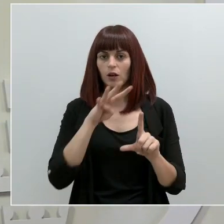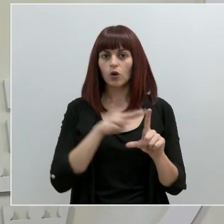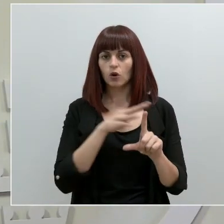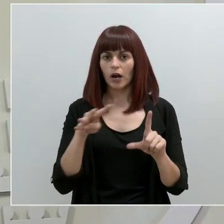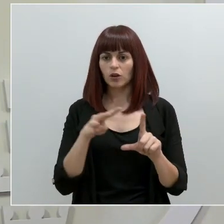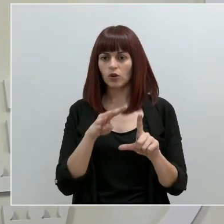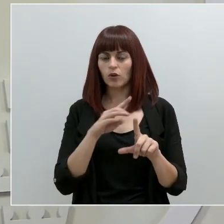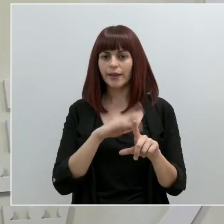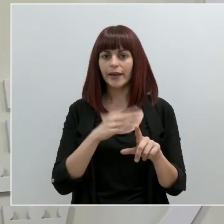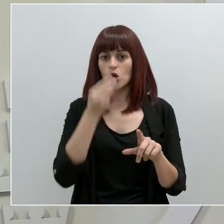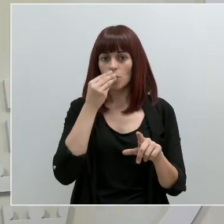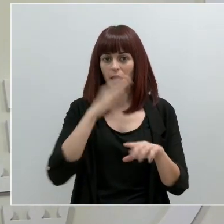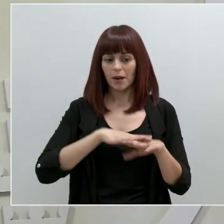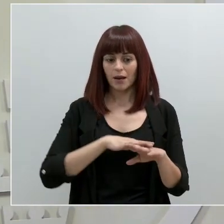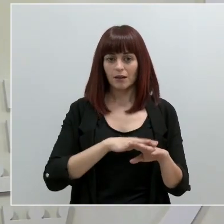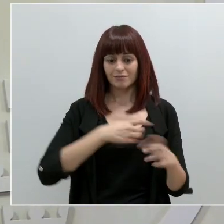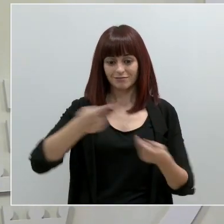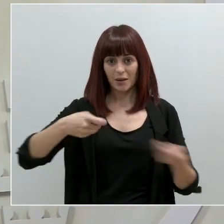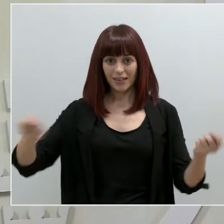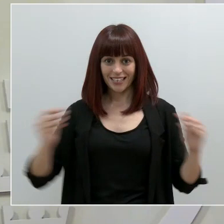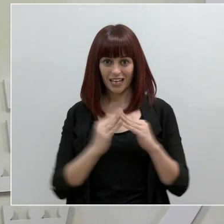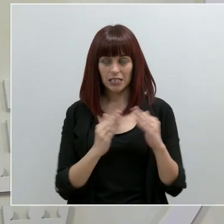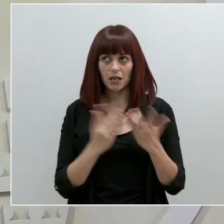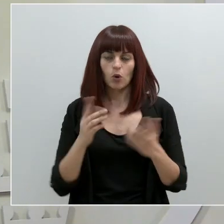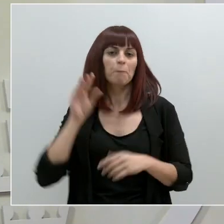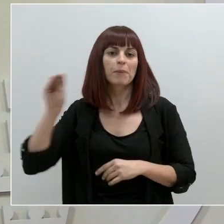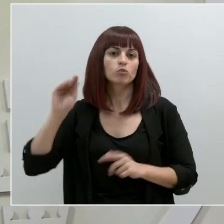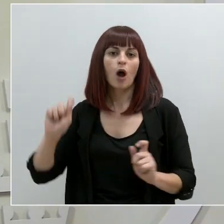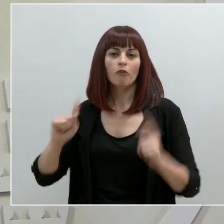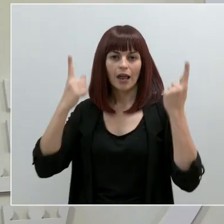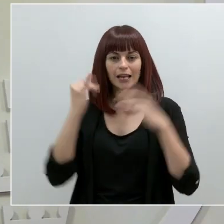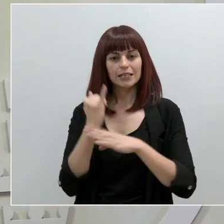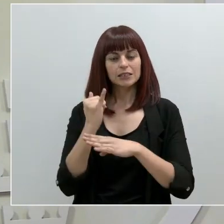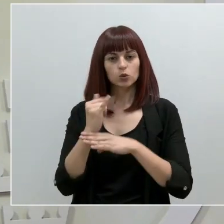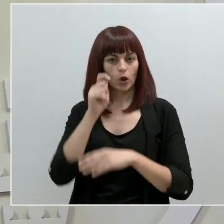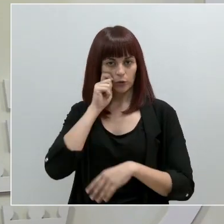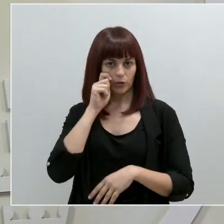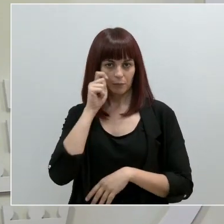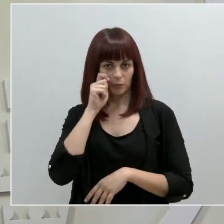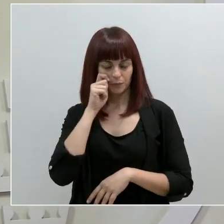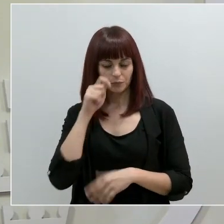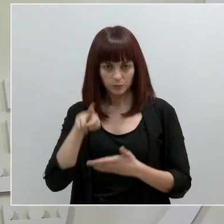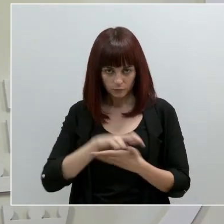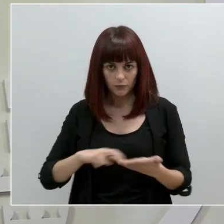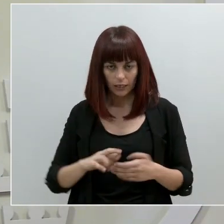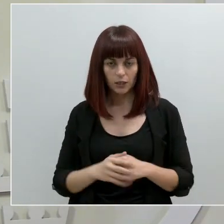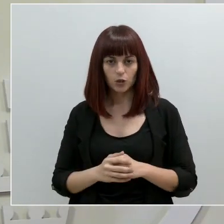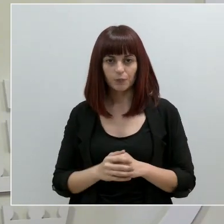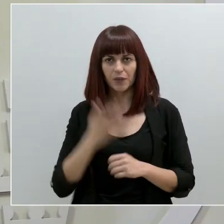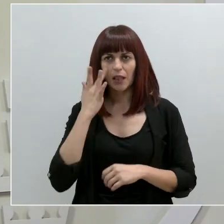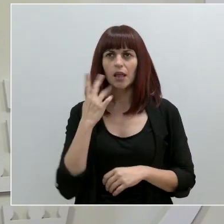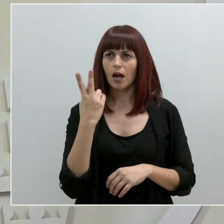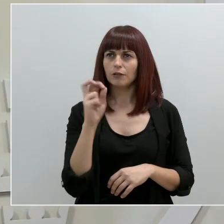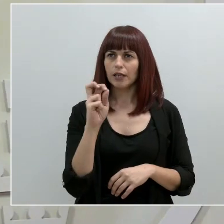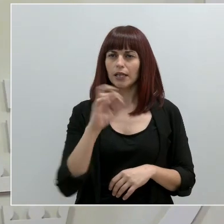domicilio, se hizo una consulta oficial desde el Instituto de Turismo de la región el día